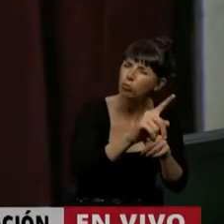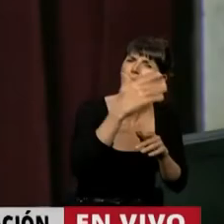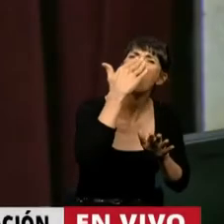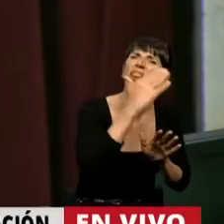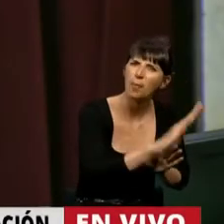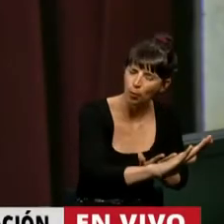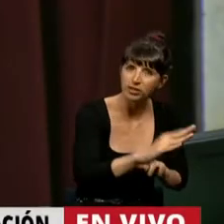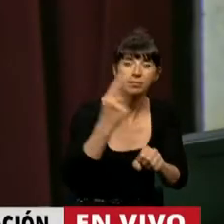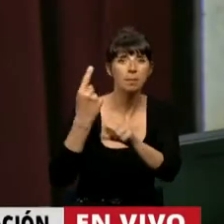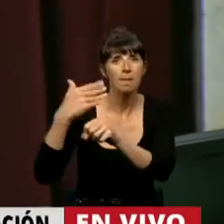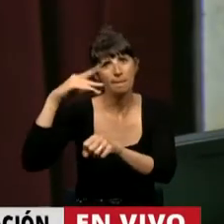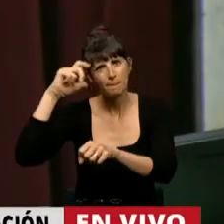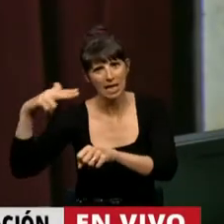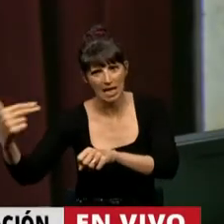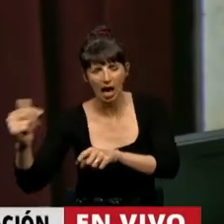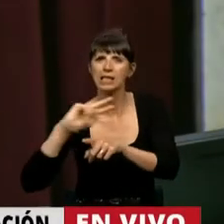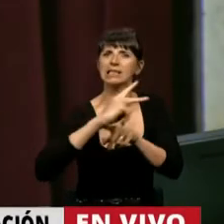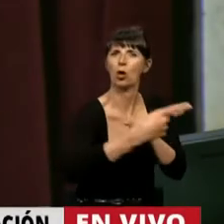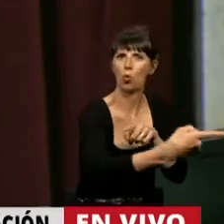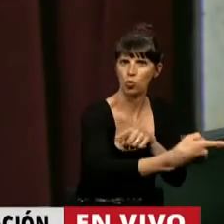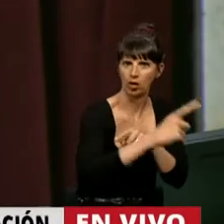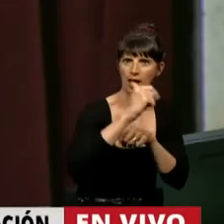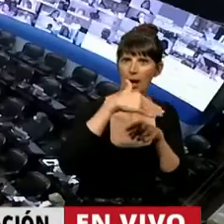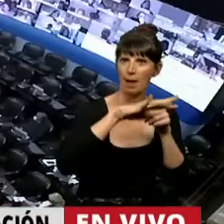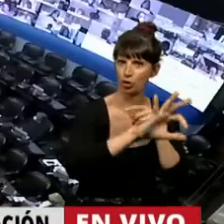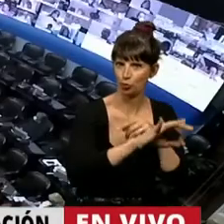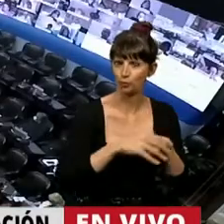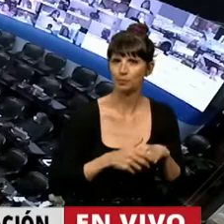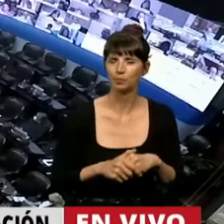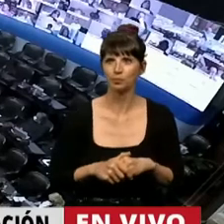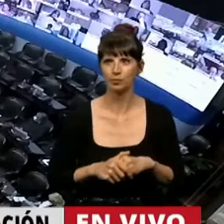Primero el diputado Mena, después la diputada Camaño.